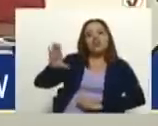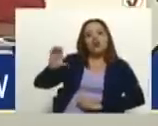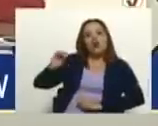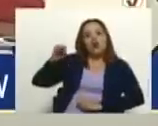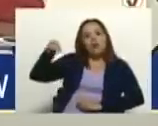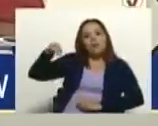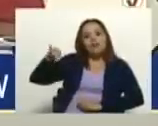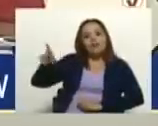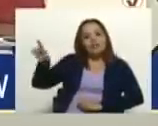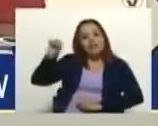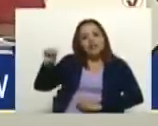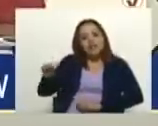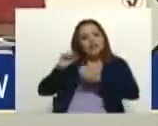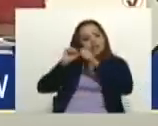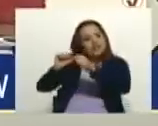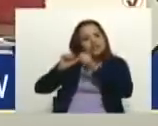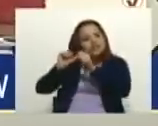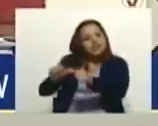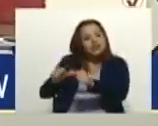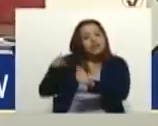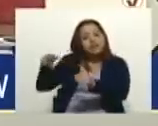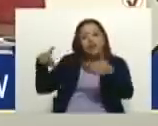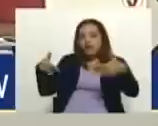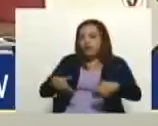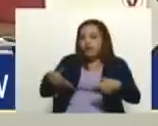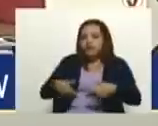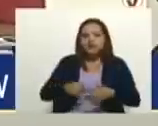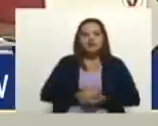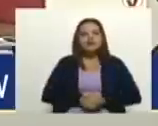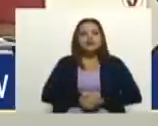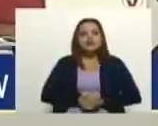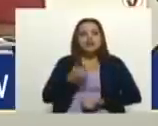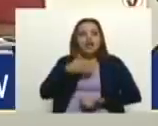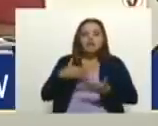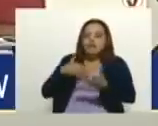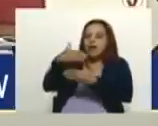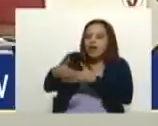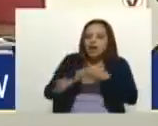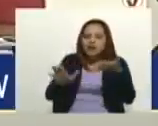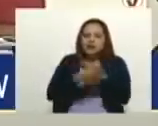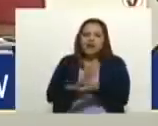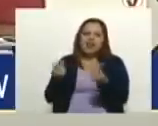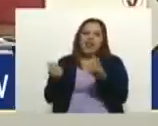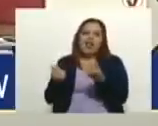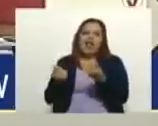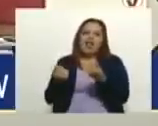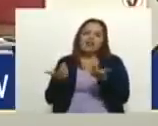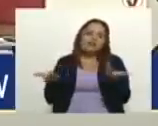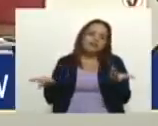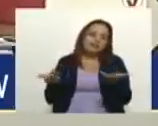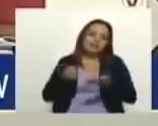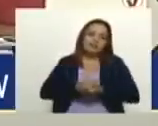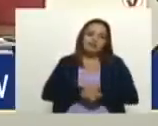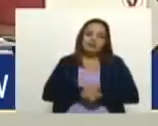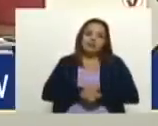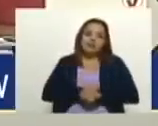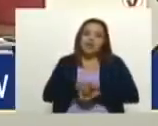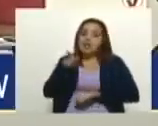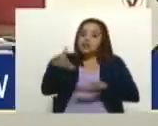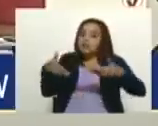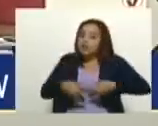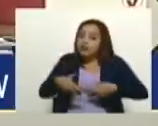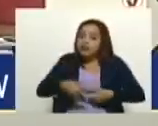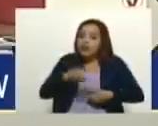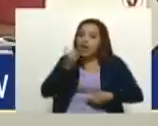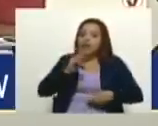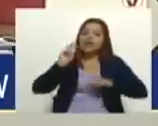momento. Y ese es un esfuerzo que va más allá de lo material. Tiene mucho que ver con el